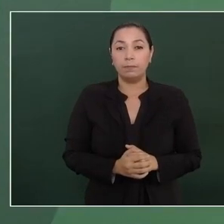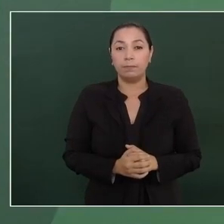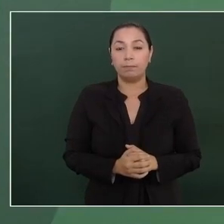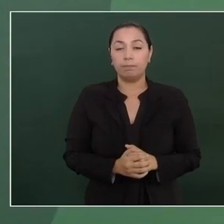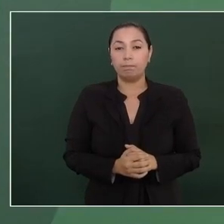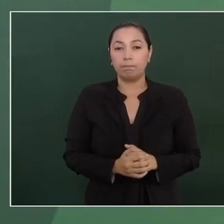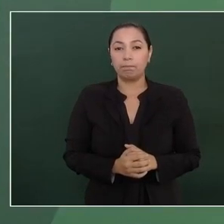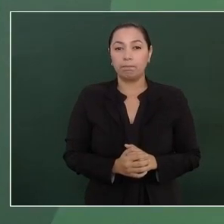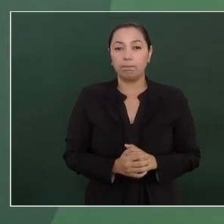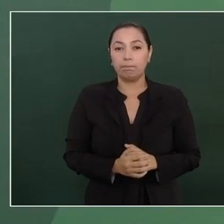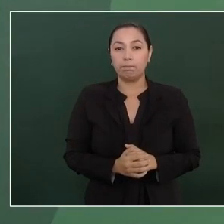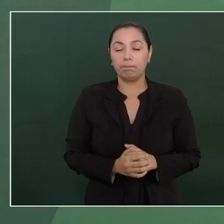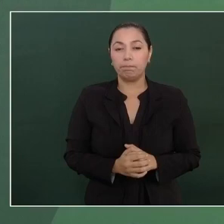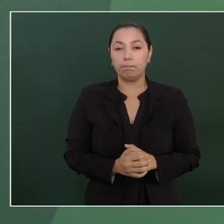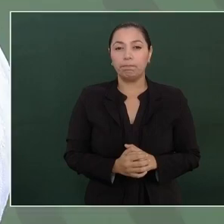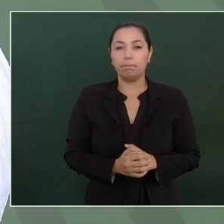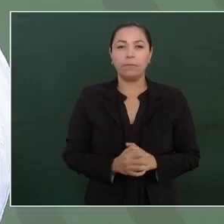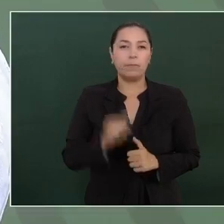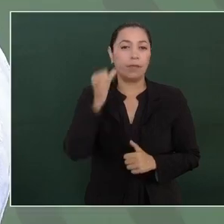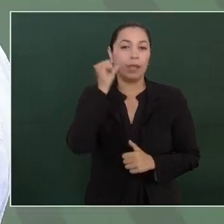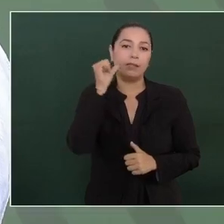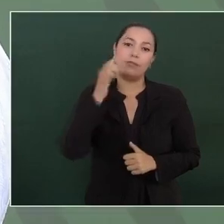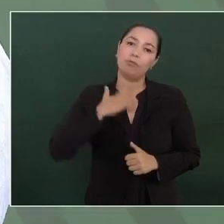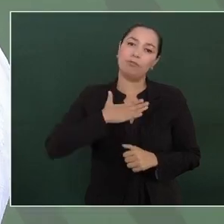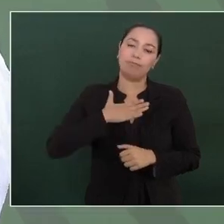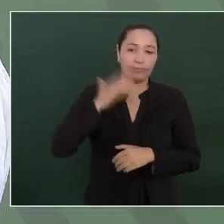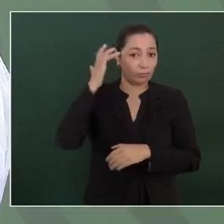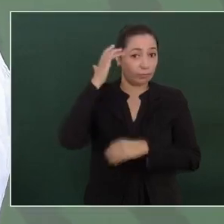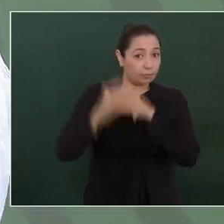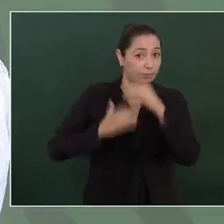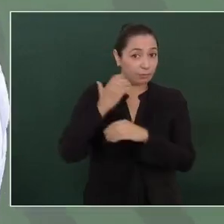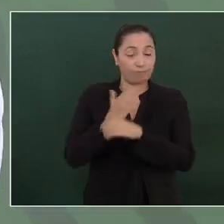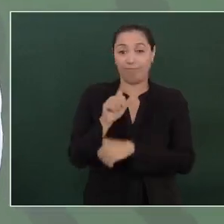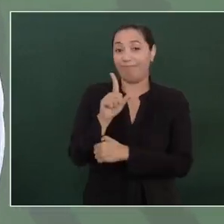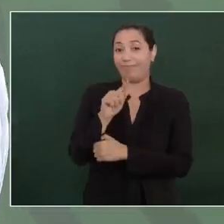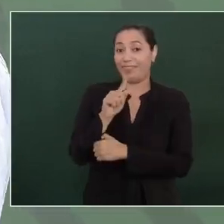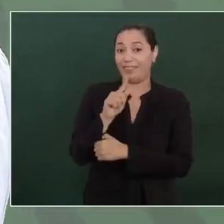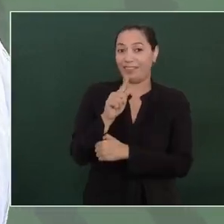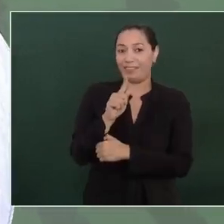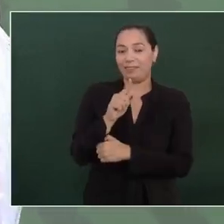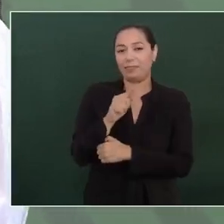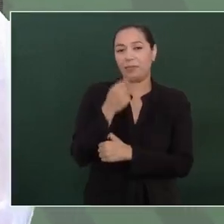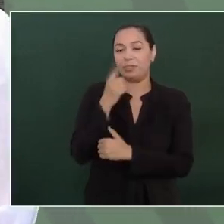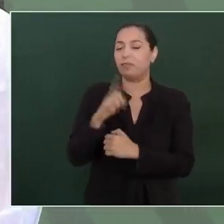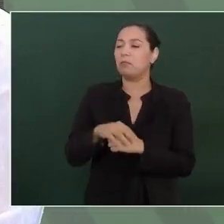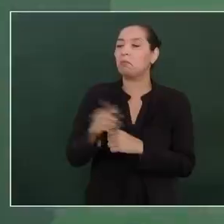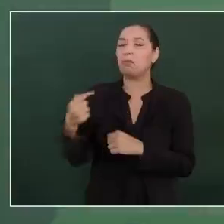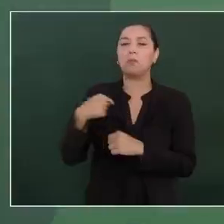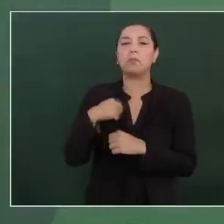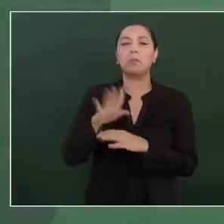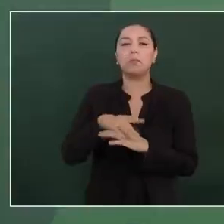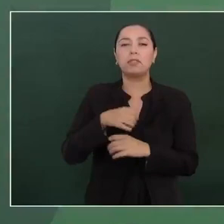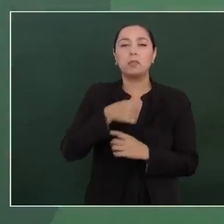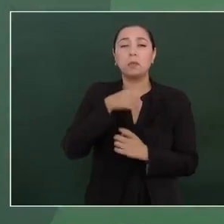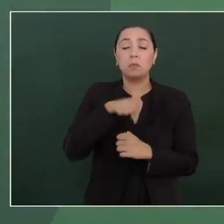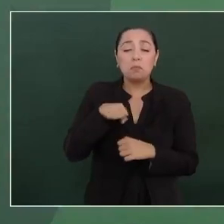como ayer cumplí 70 años, como dicen mis adversarios, ya estoy